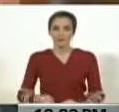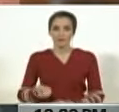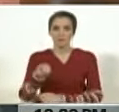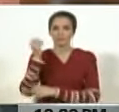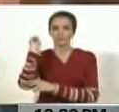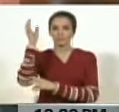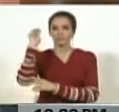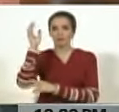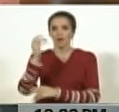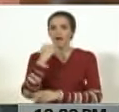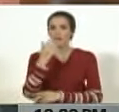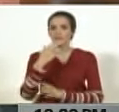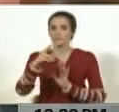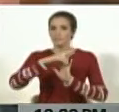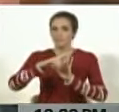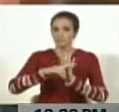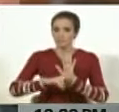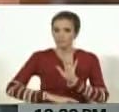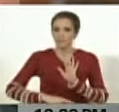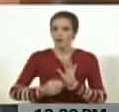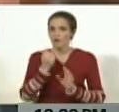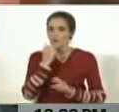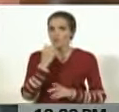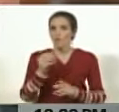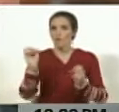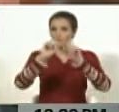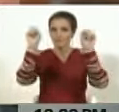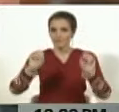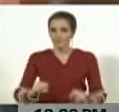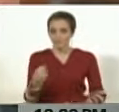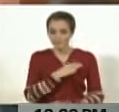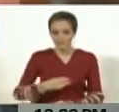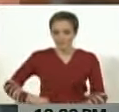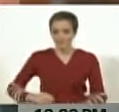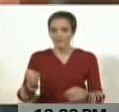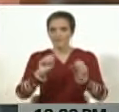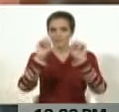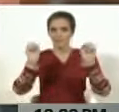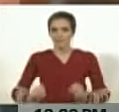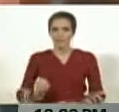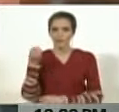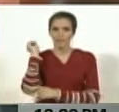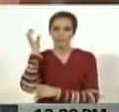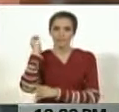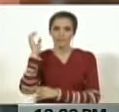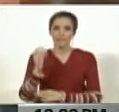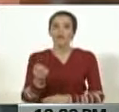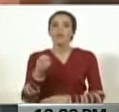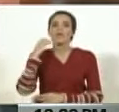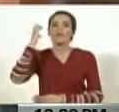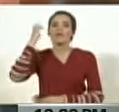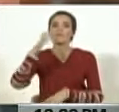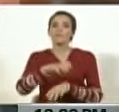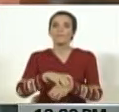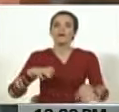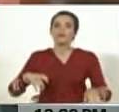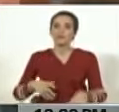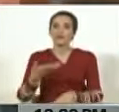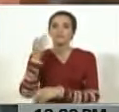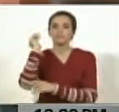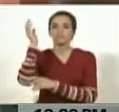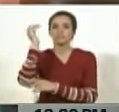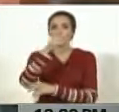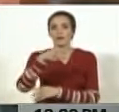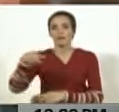parlamentario. Hay un régimen presidencialista o un sistema presidencialista y un sistema parlamentario. En Europa la mayoría de ellos son